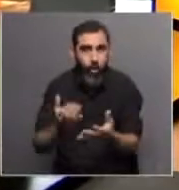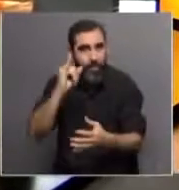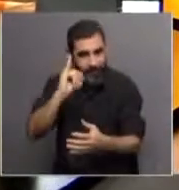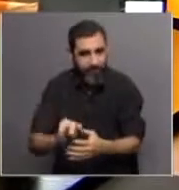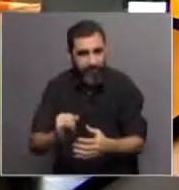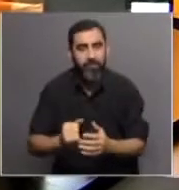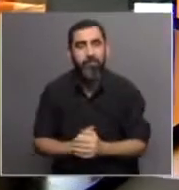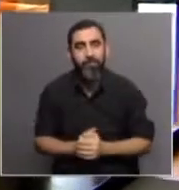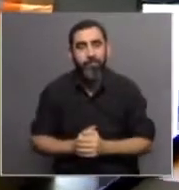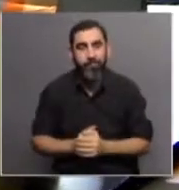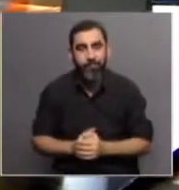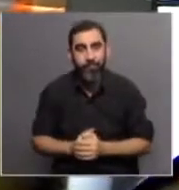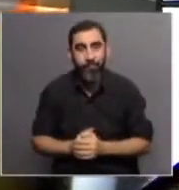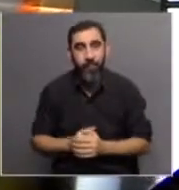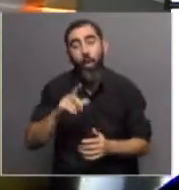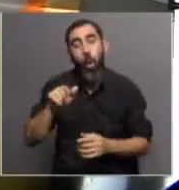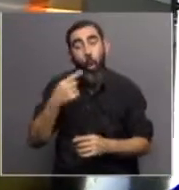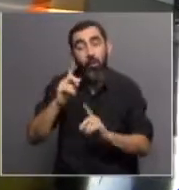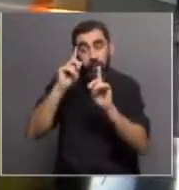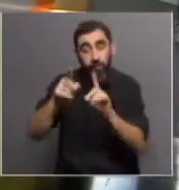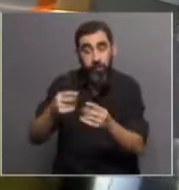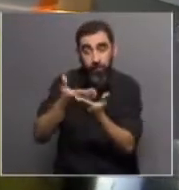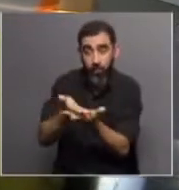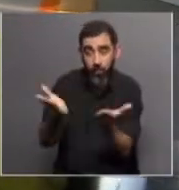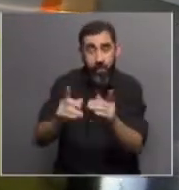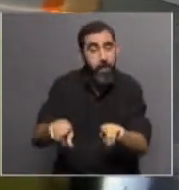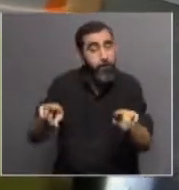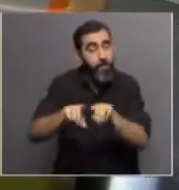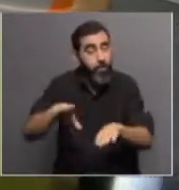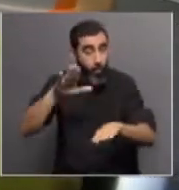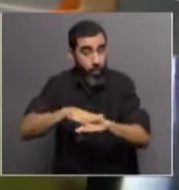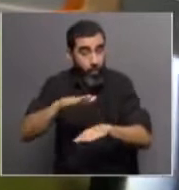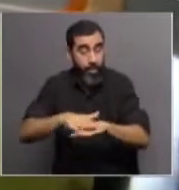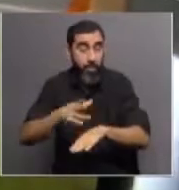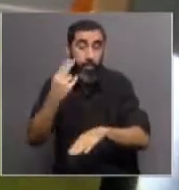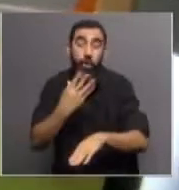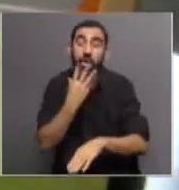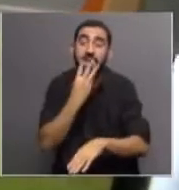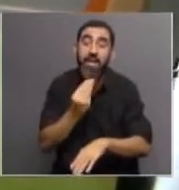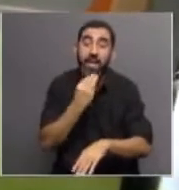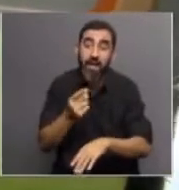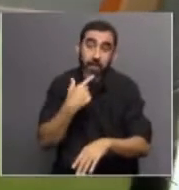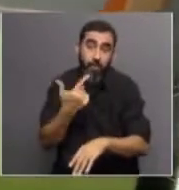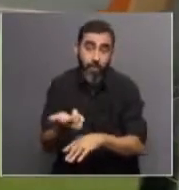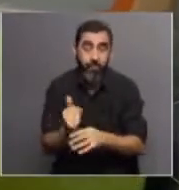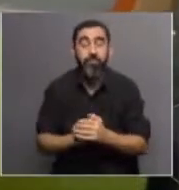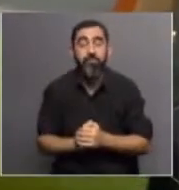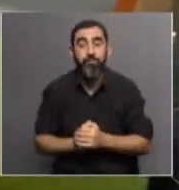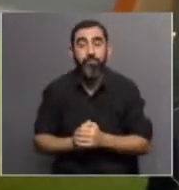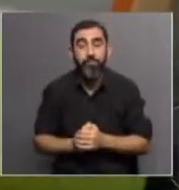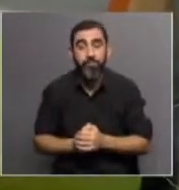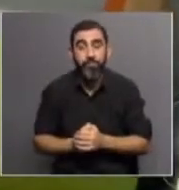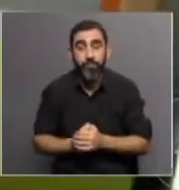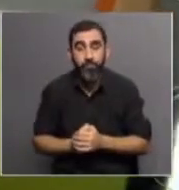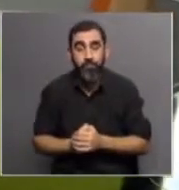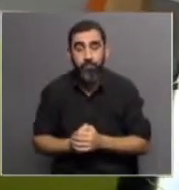ahora. Hay una gráfica que ustedes toman como ejemplo, que es al mismo momento, pero del Estado de Israel, que ya la vemos a continuación, y que muestra